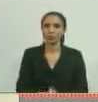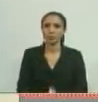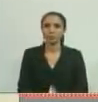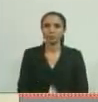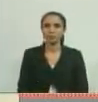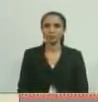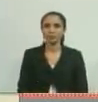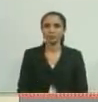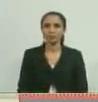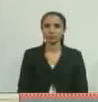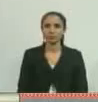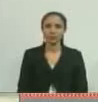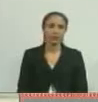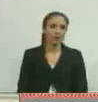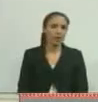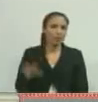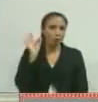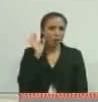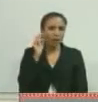Sale una señora aquí